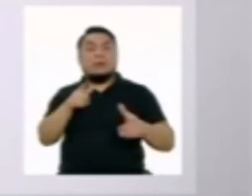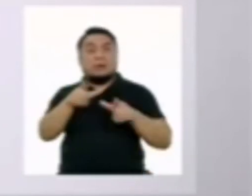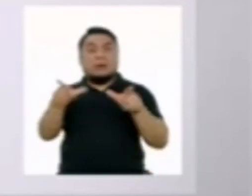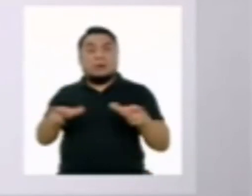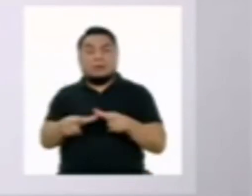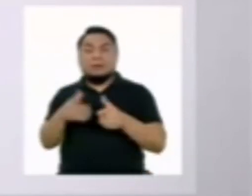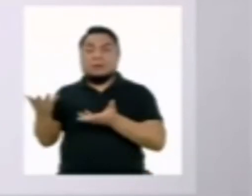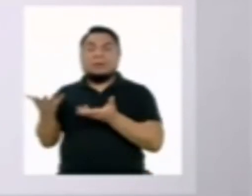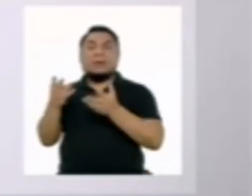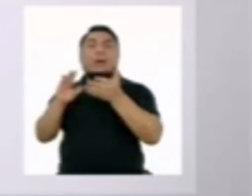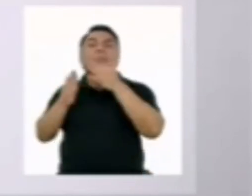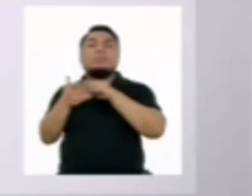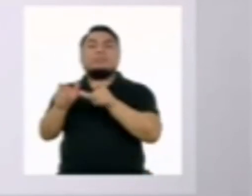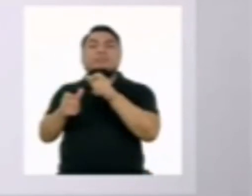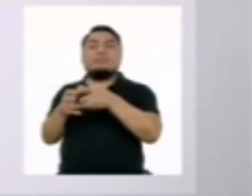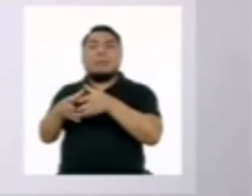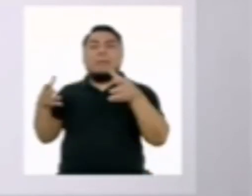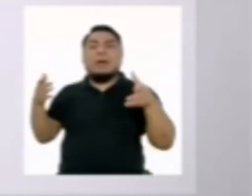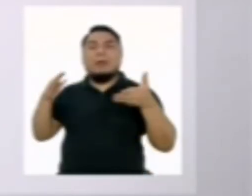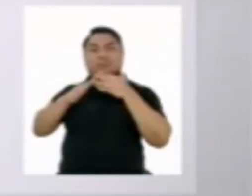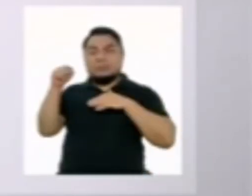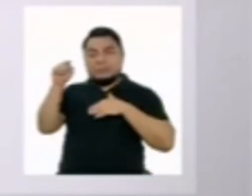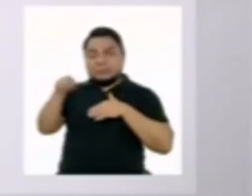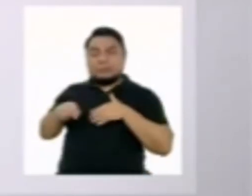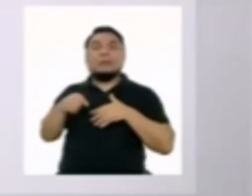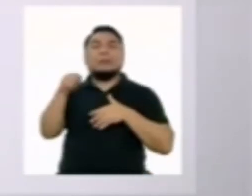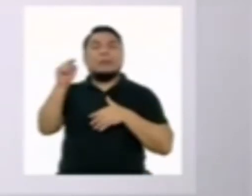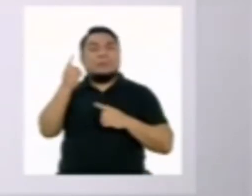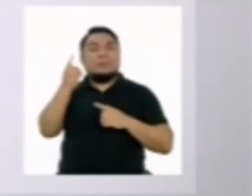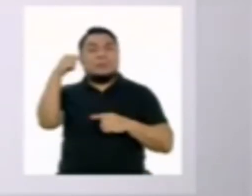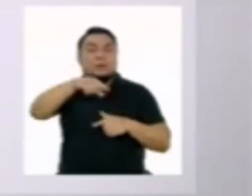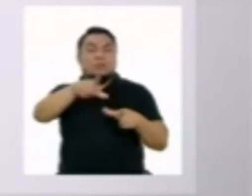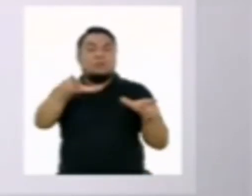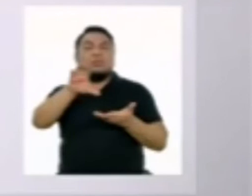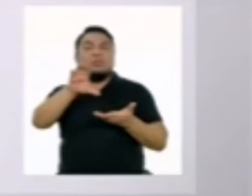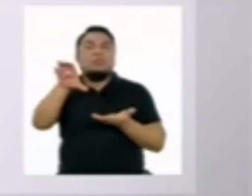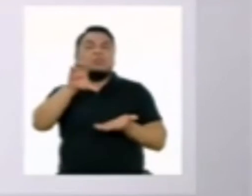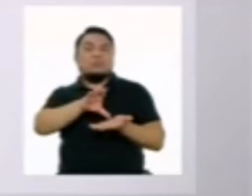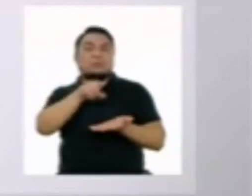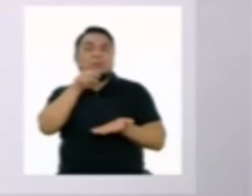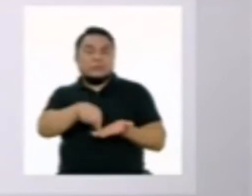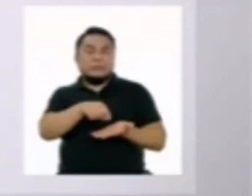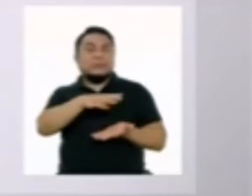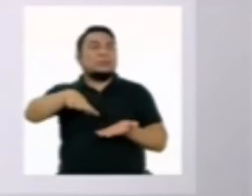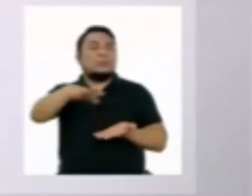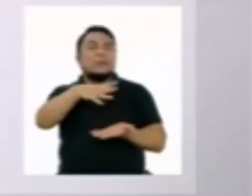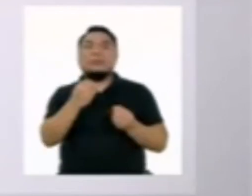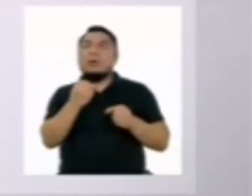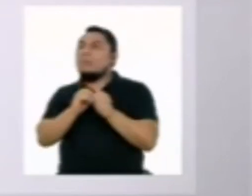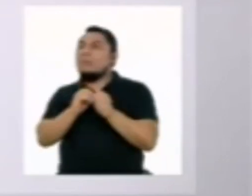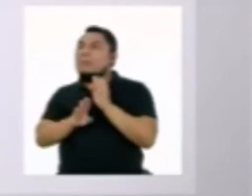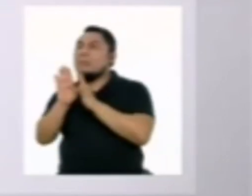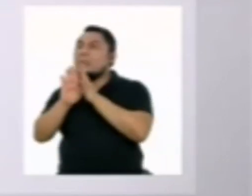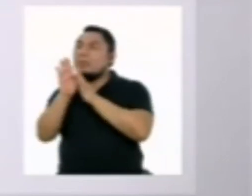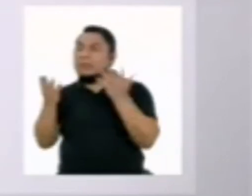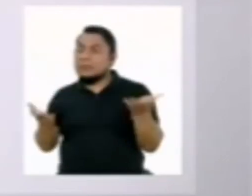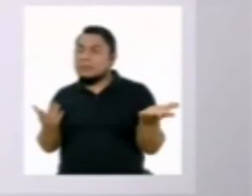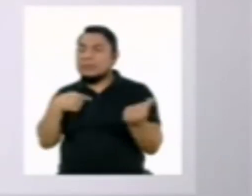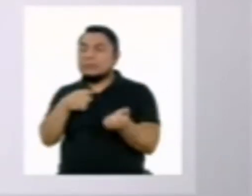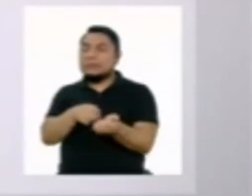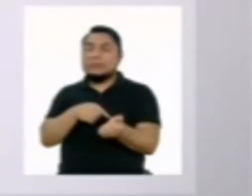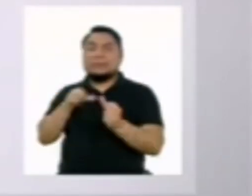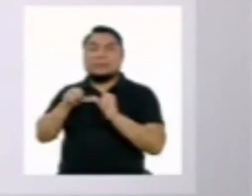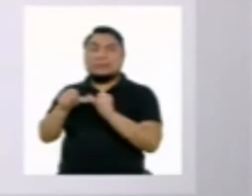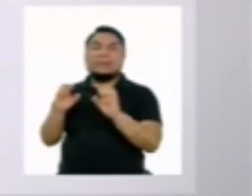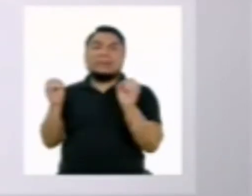y distribución de la población, principalmente en las ciudades, viene con un aumento del consumo y otros hábitos que no son siempre